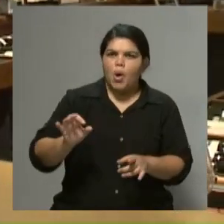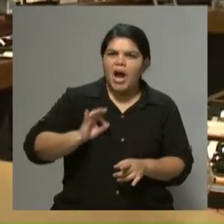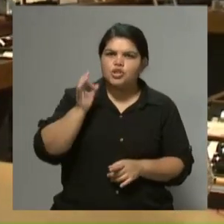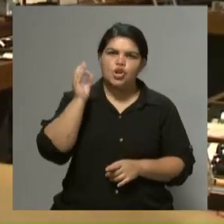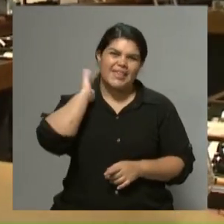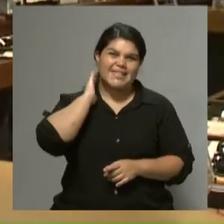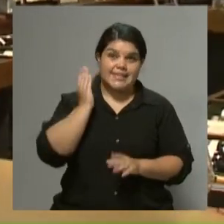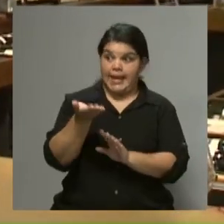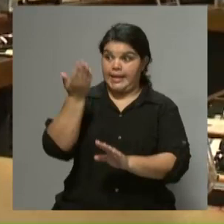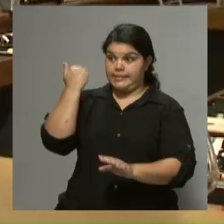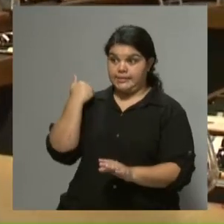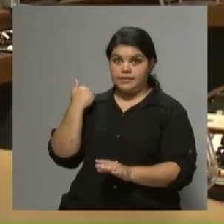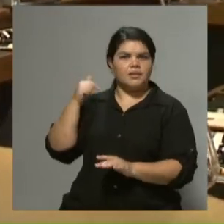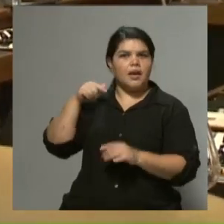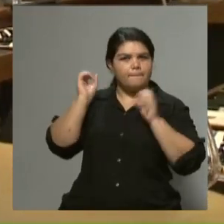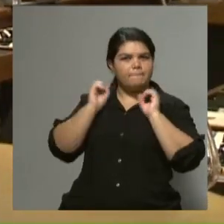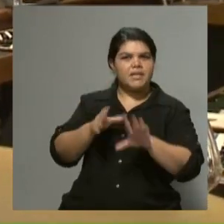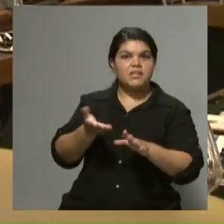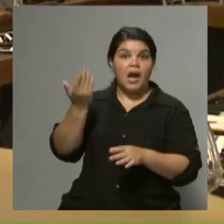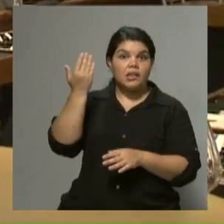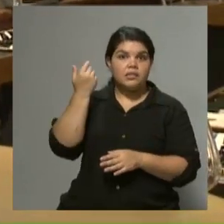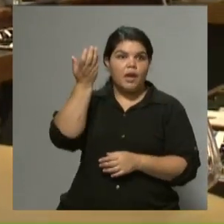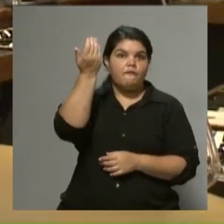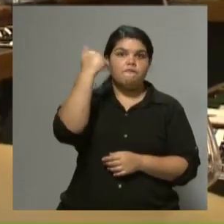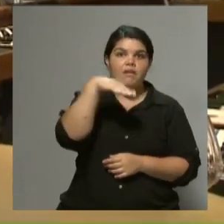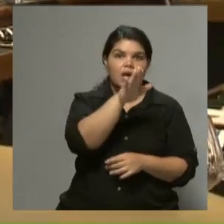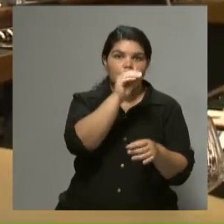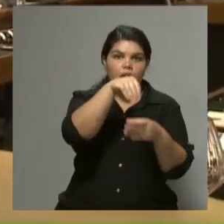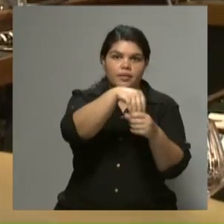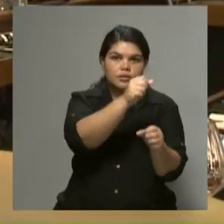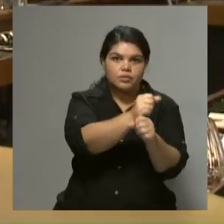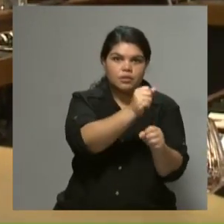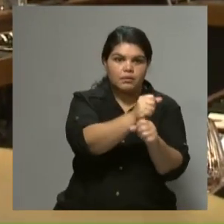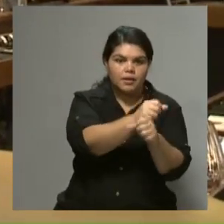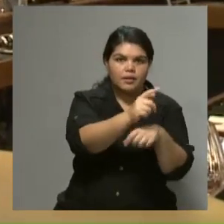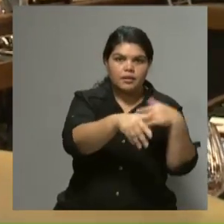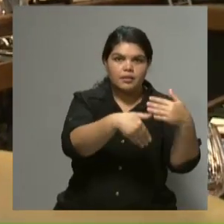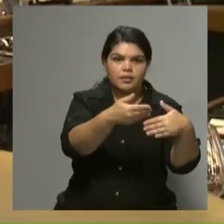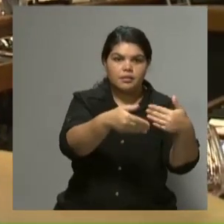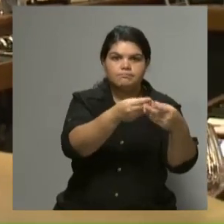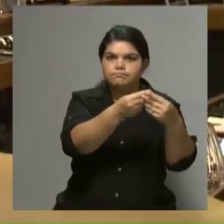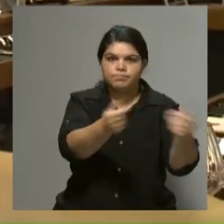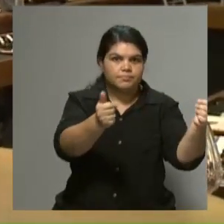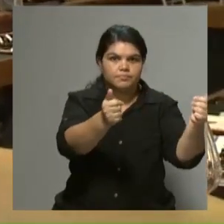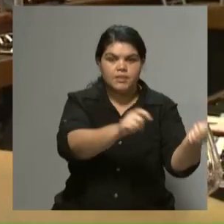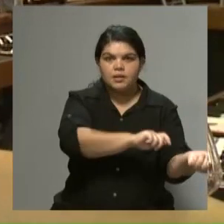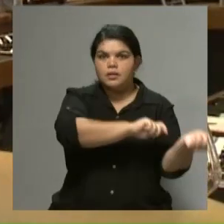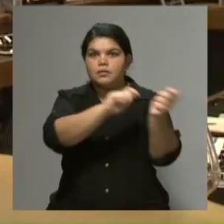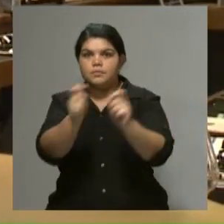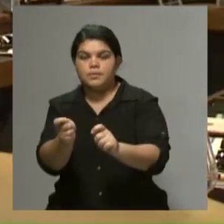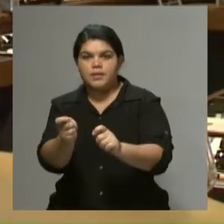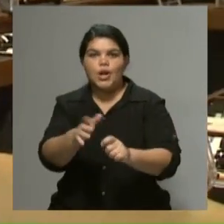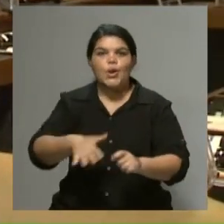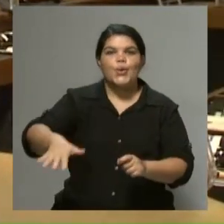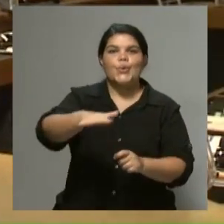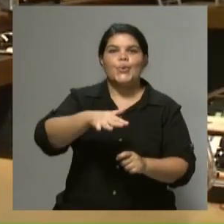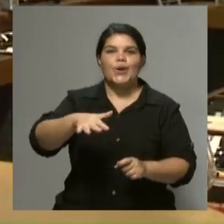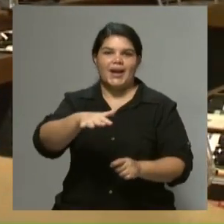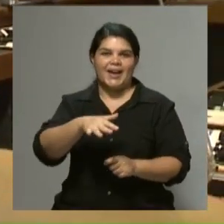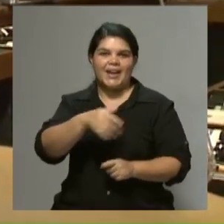de trabajar en un banco y me quedé sin trabajo y de ahí me fui de artesano a la Plaza España cuando estaba linda la Plaza